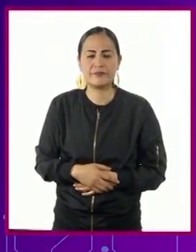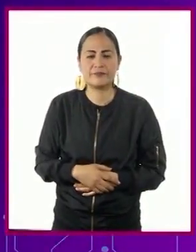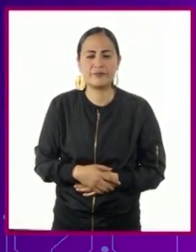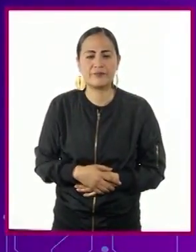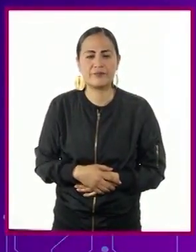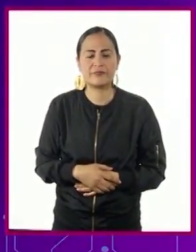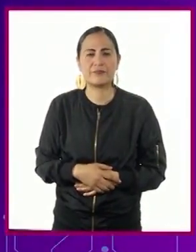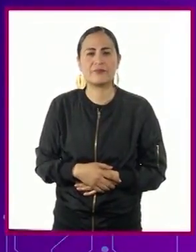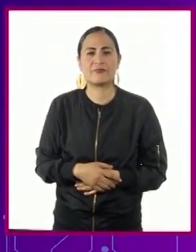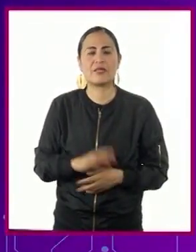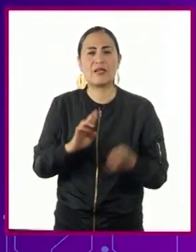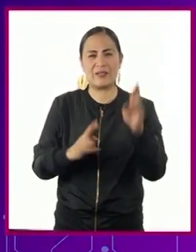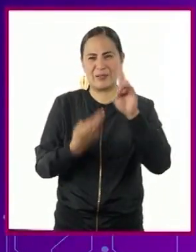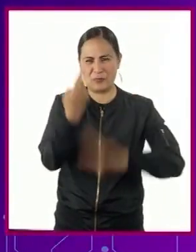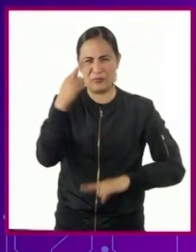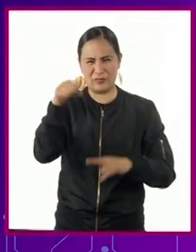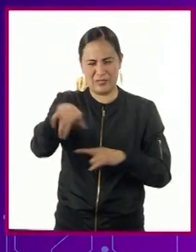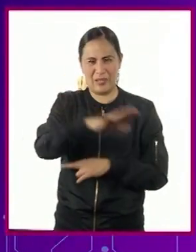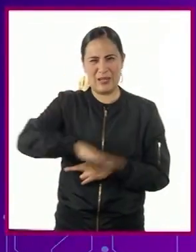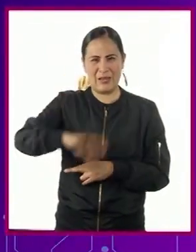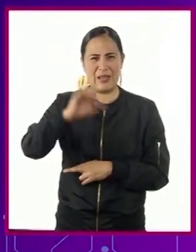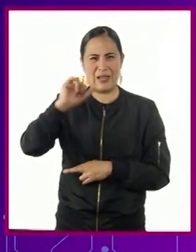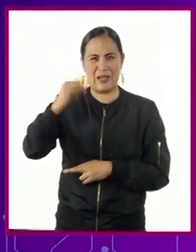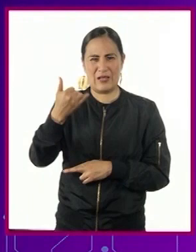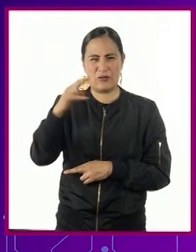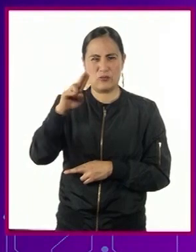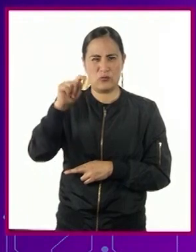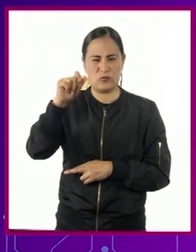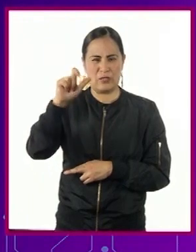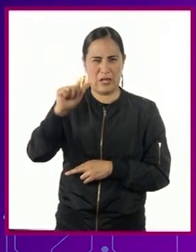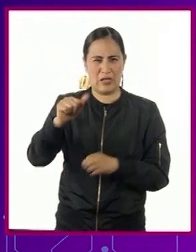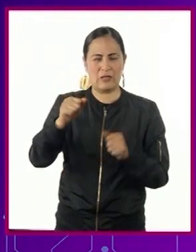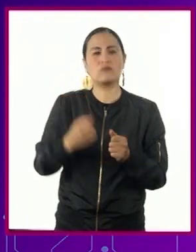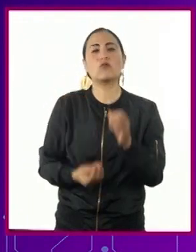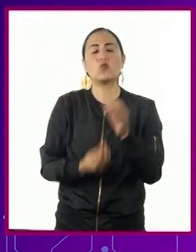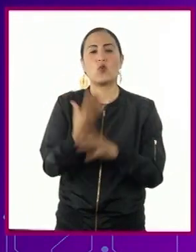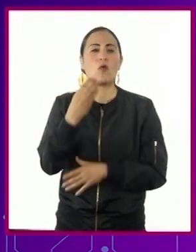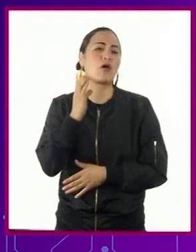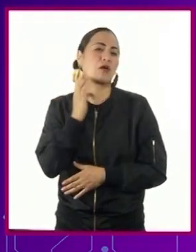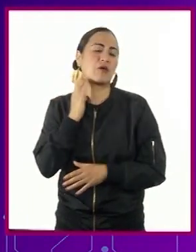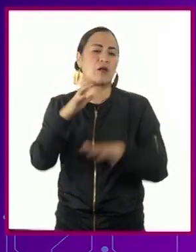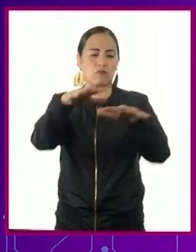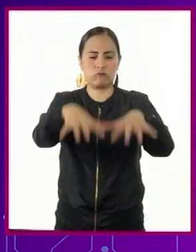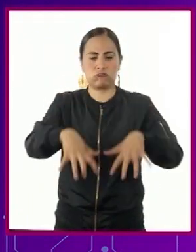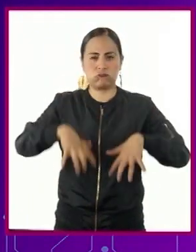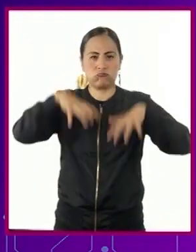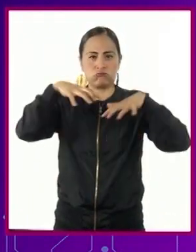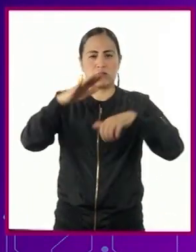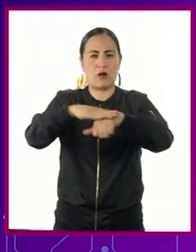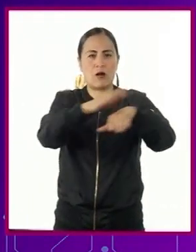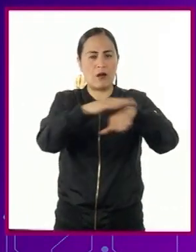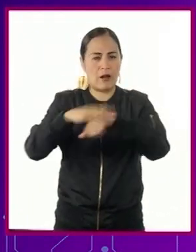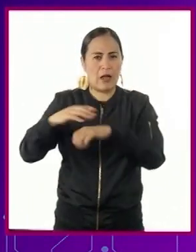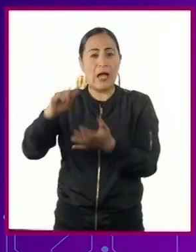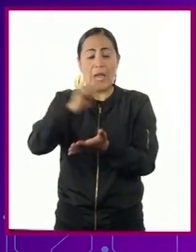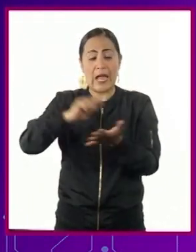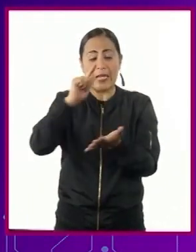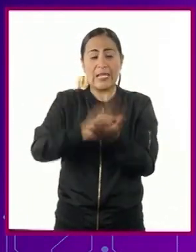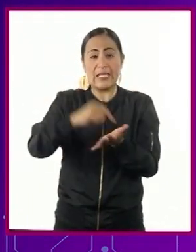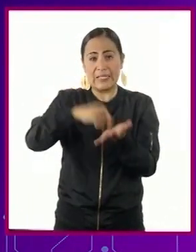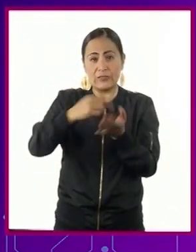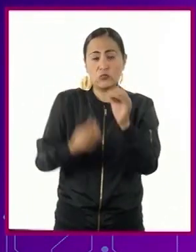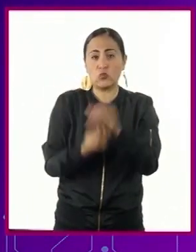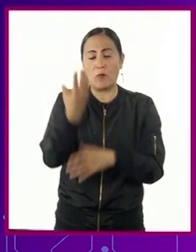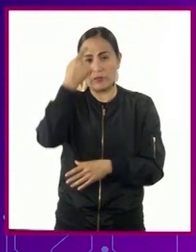Con el triunfo de la Revolución de Ayutla se convocó a un nuevo Congreso Constituyente, destinado a elaborar las leyes que regirían la vida del país y de